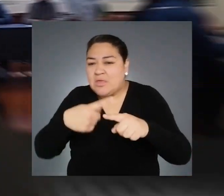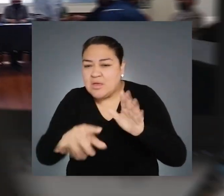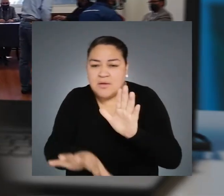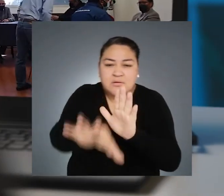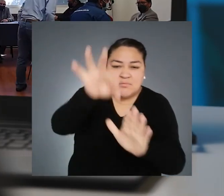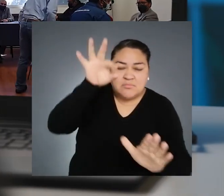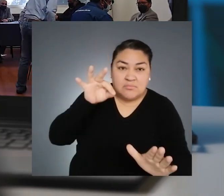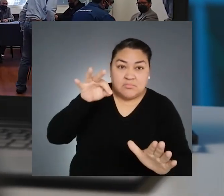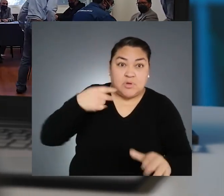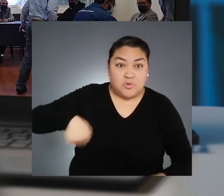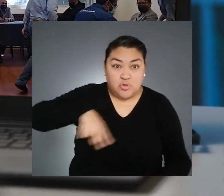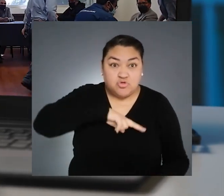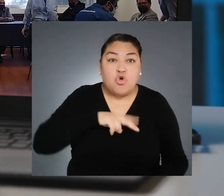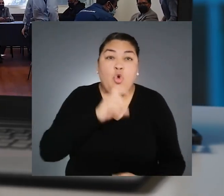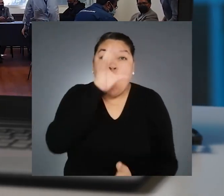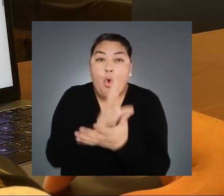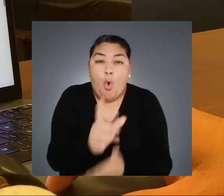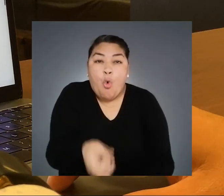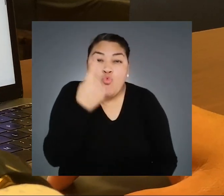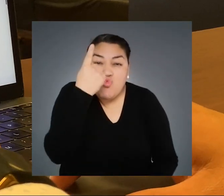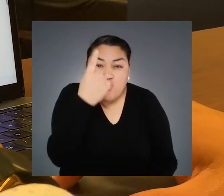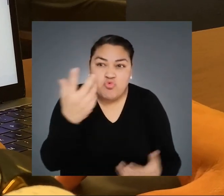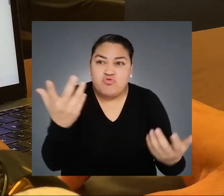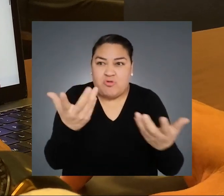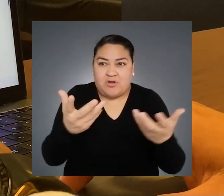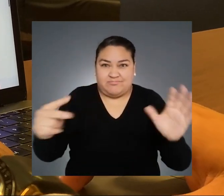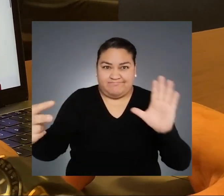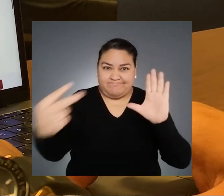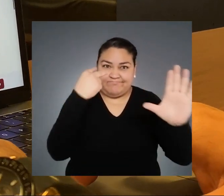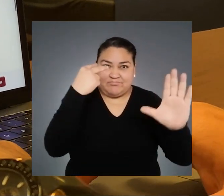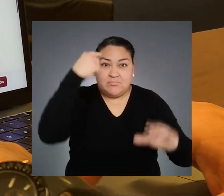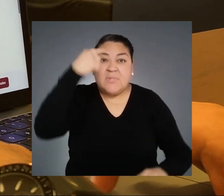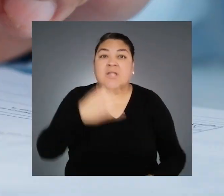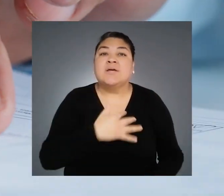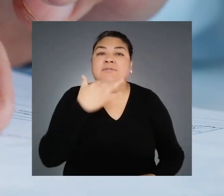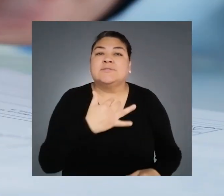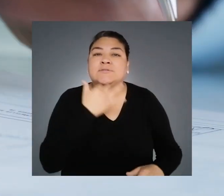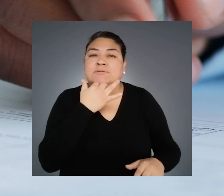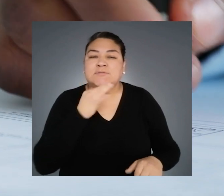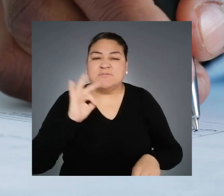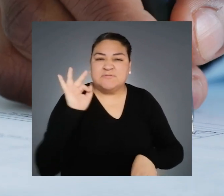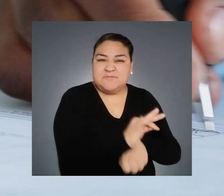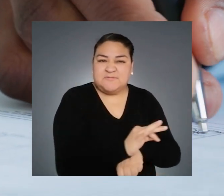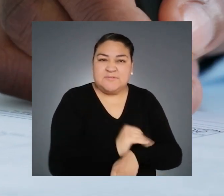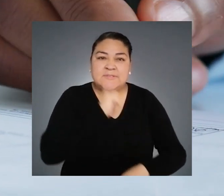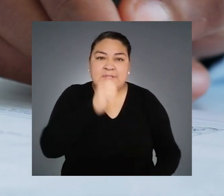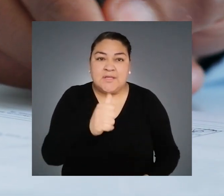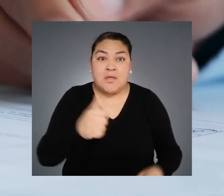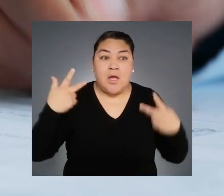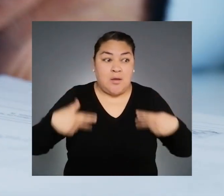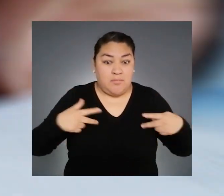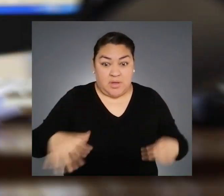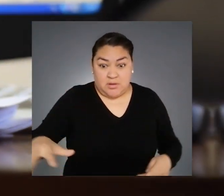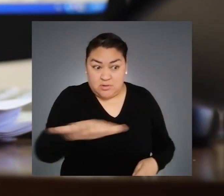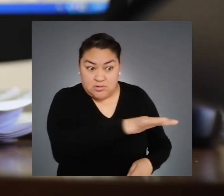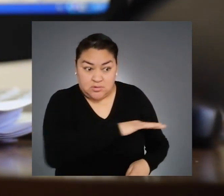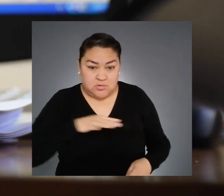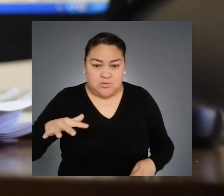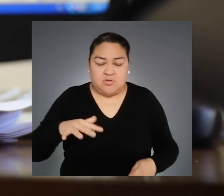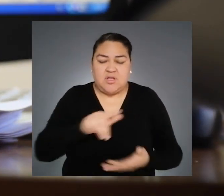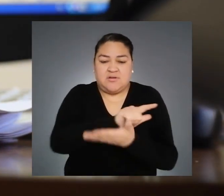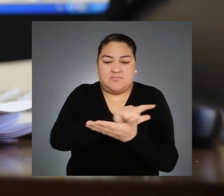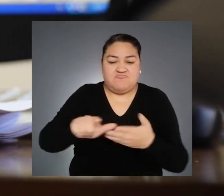un ejercicio único a nivel nacional para evitar la corrupción. Un Estado sin privilegios para nadie